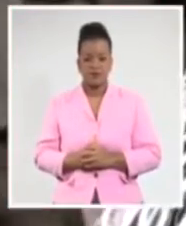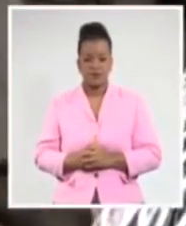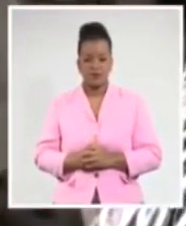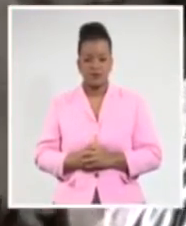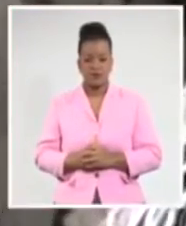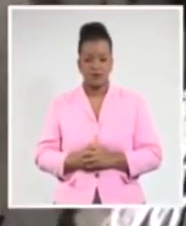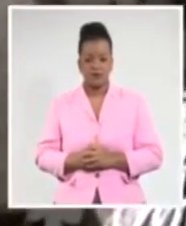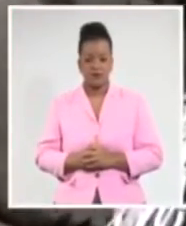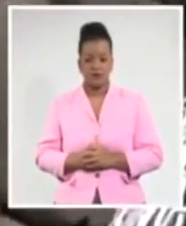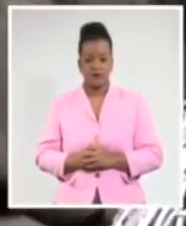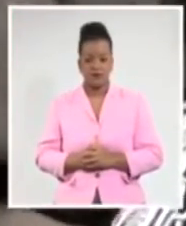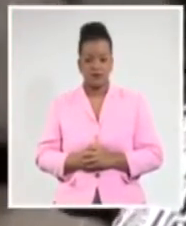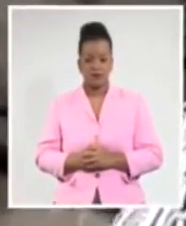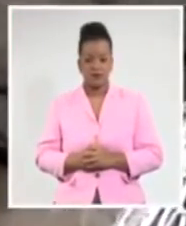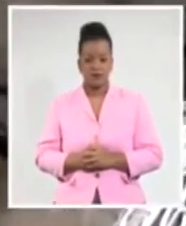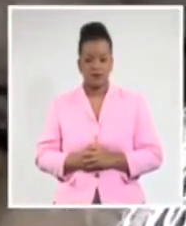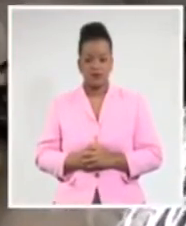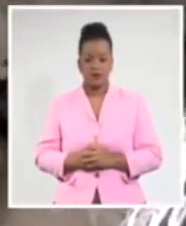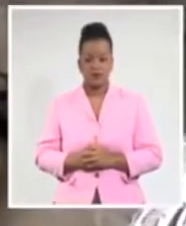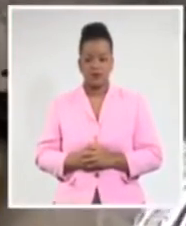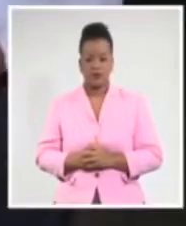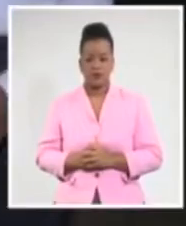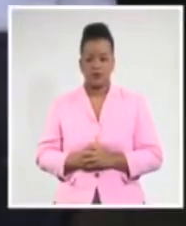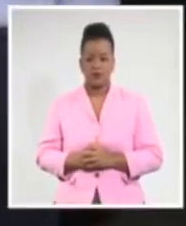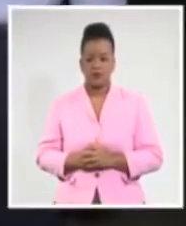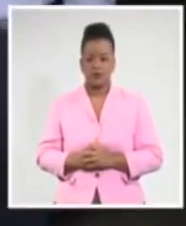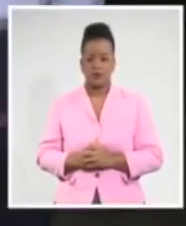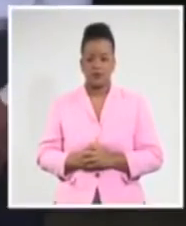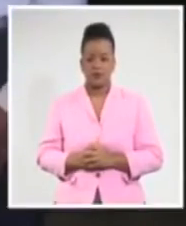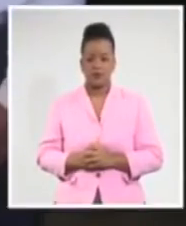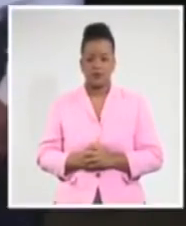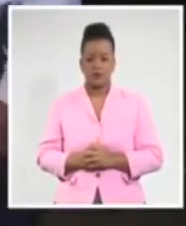Miguel Rodríguez Ramos, Sistema Informativo de la Televisión Cubana.